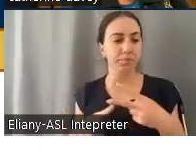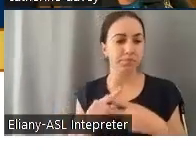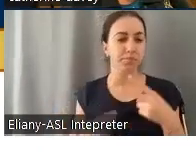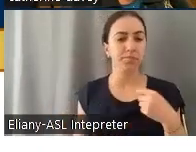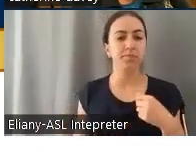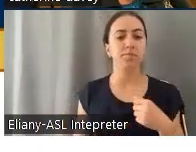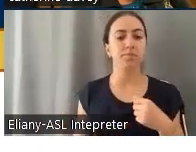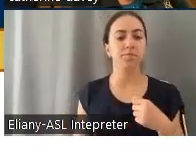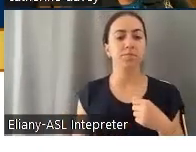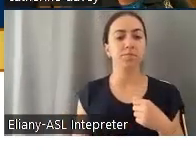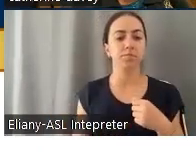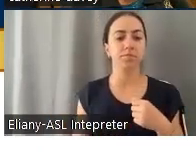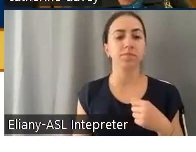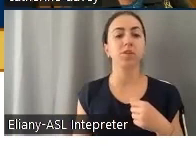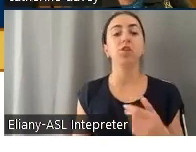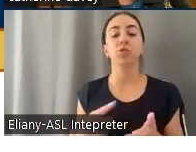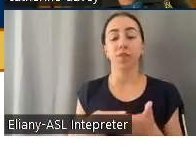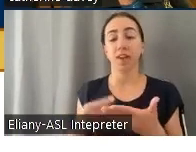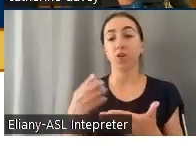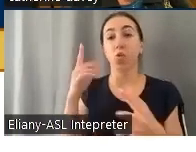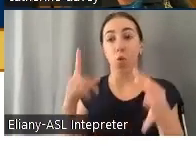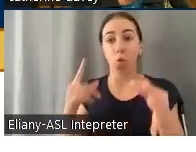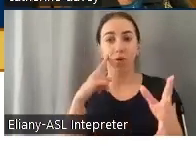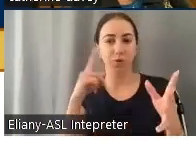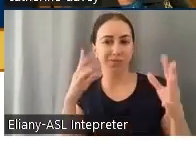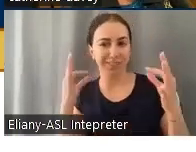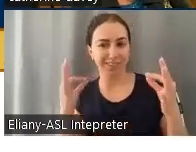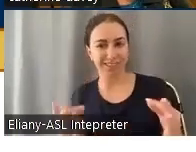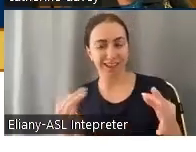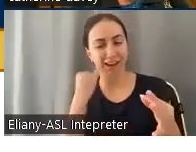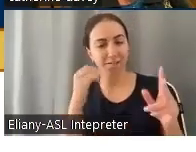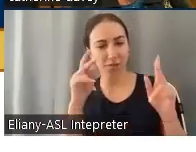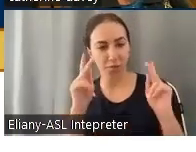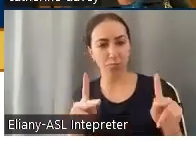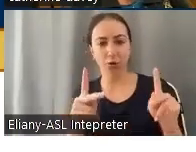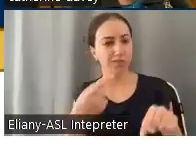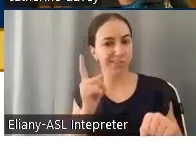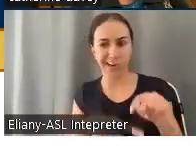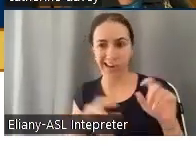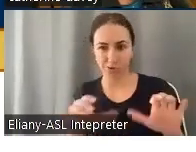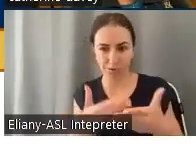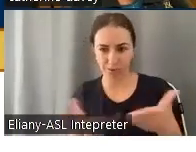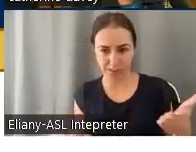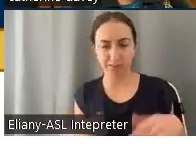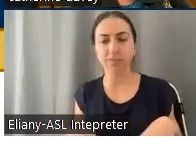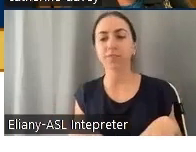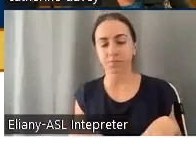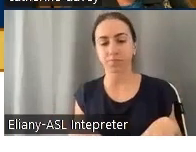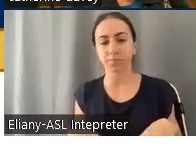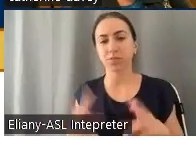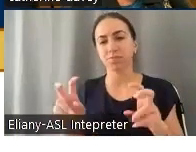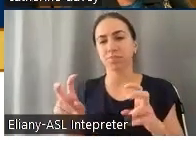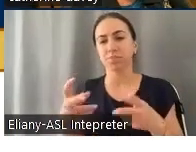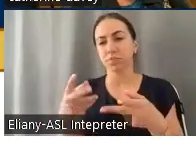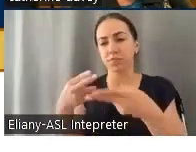el tutor, ambos deben ser representados. Y la corte debe determinar que está incapacitado para proteger a la